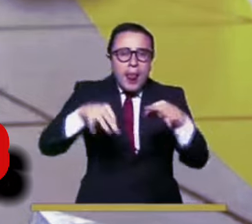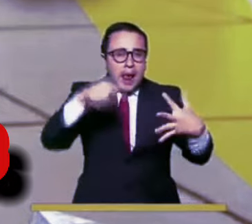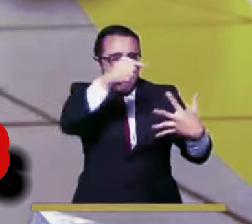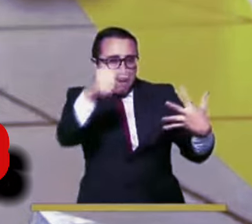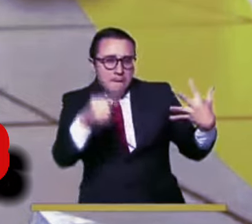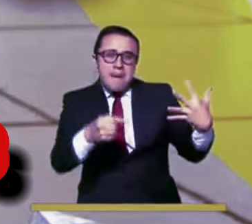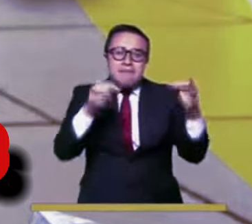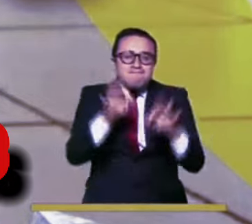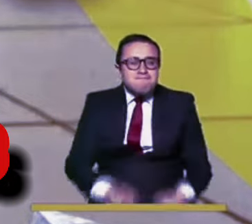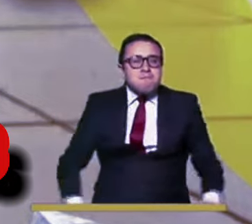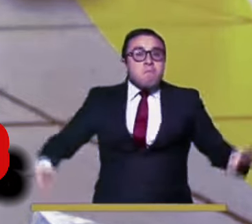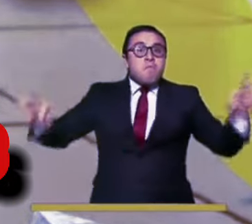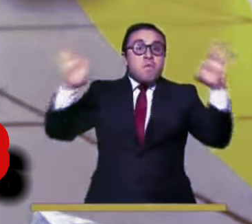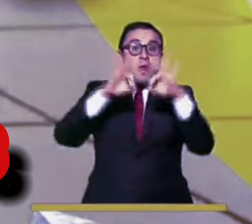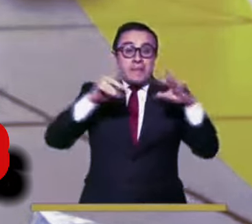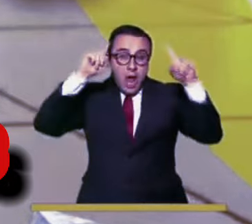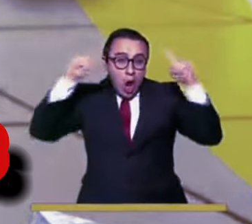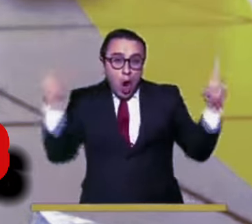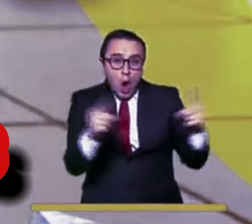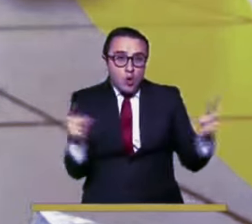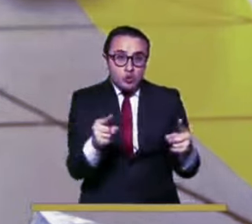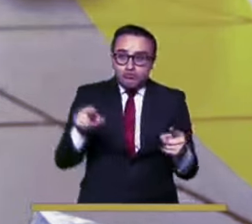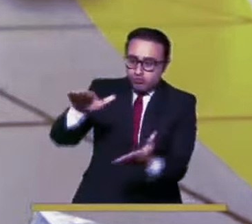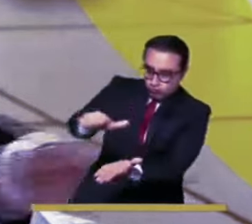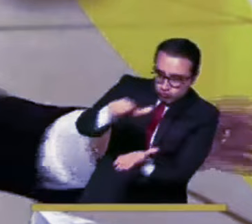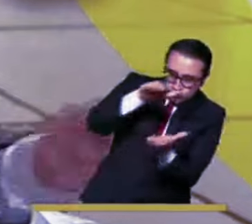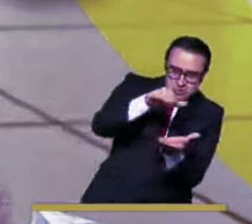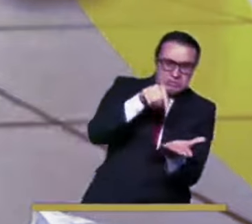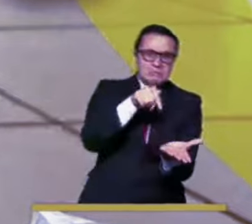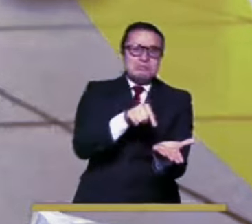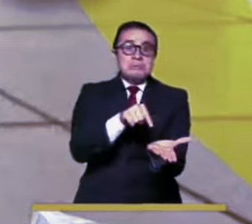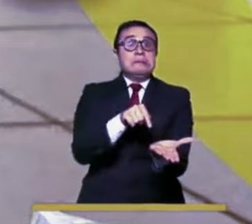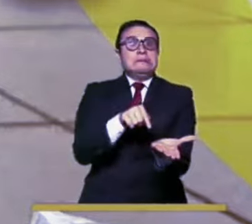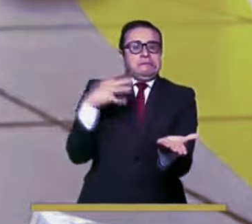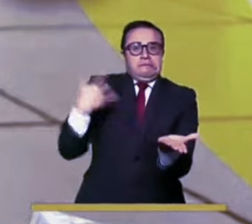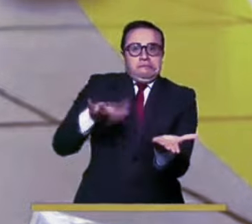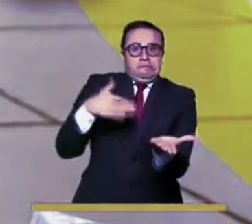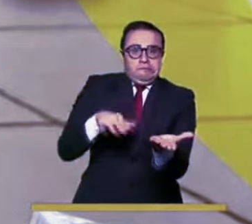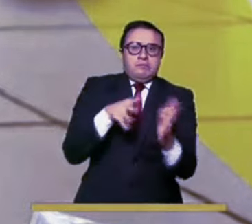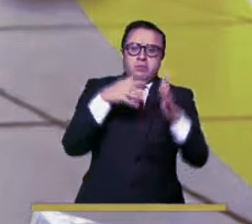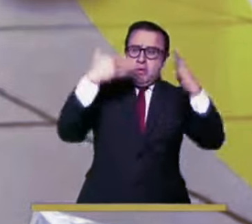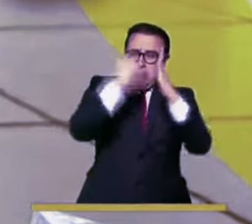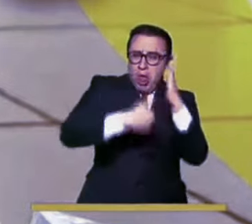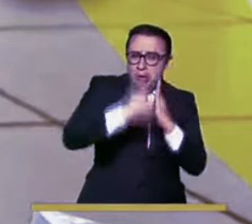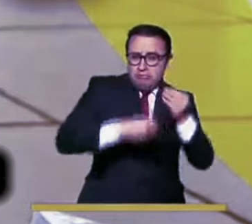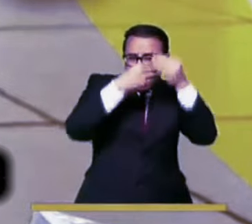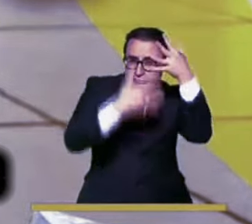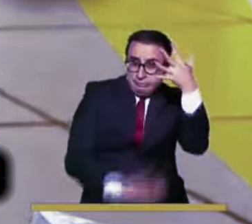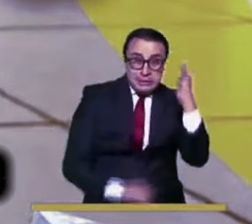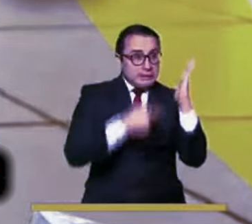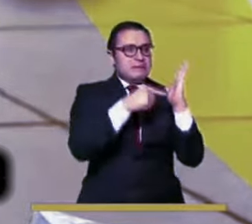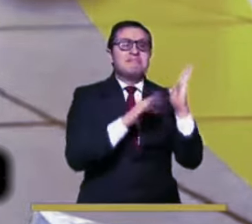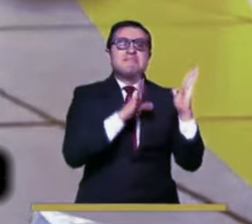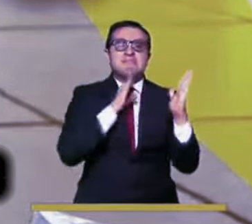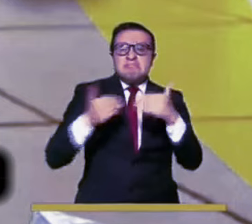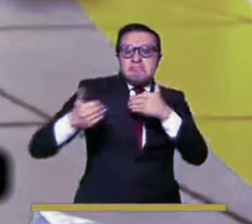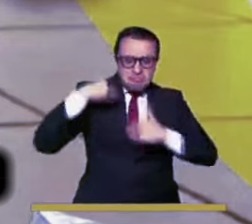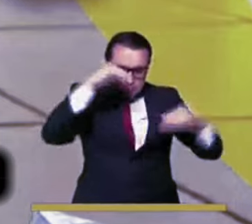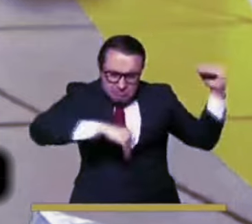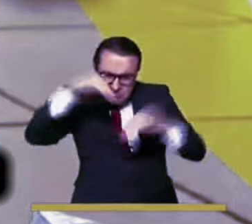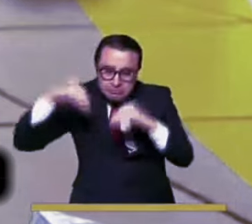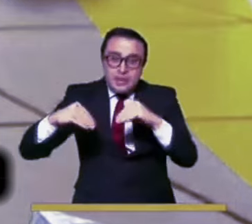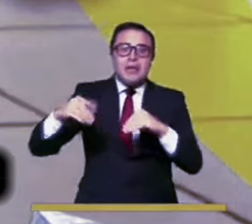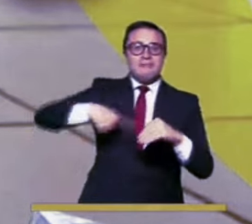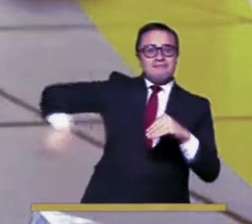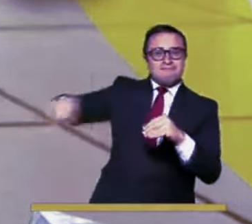principales conclusiones que nos arroja este estudio, de bastantes hojas y páginas, que hizo la Sociedad Colombiana